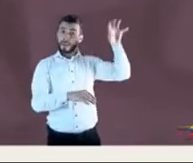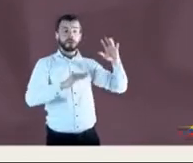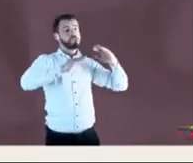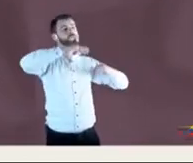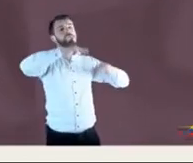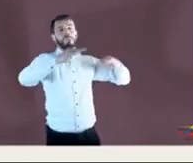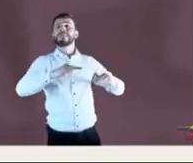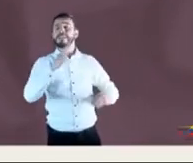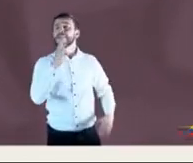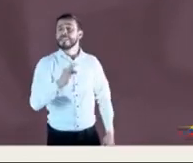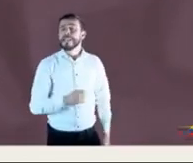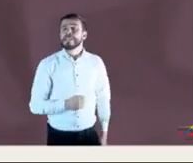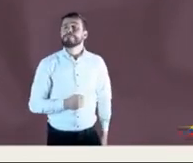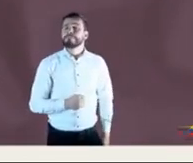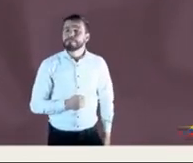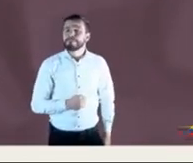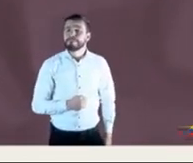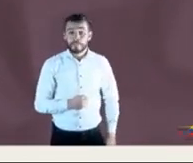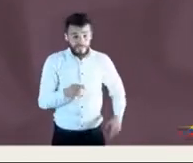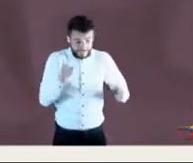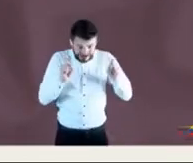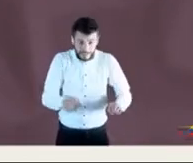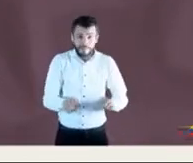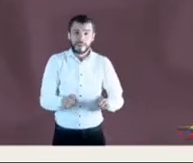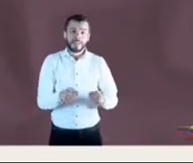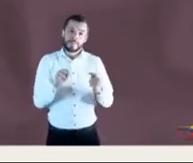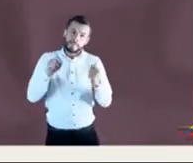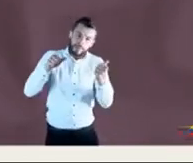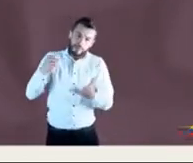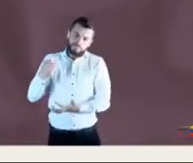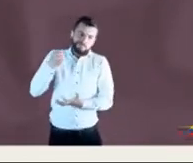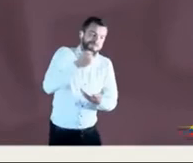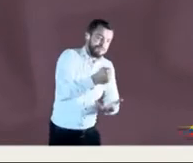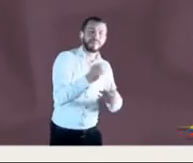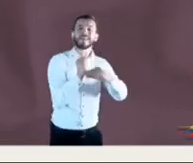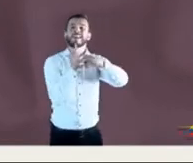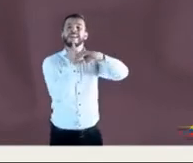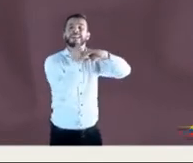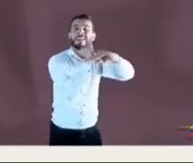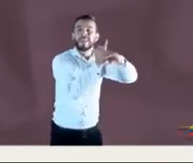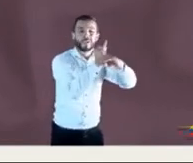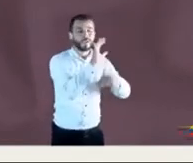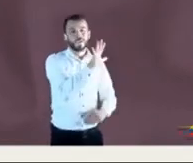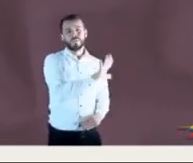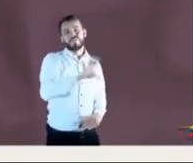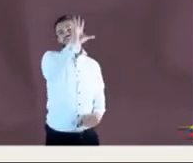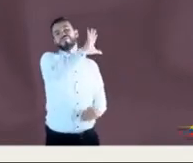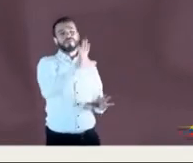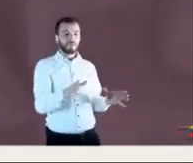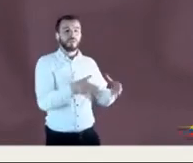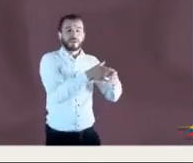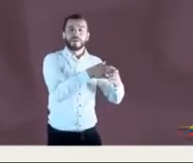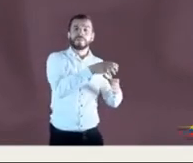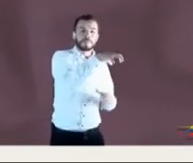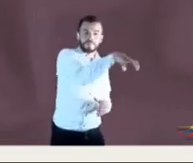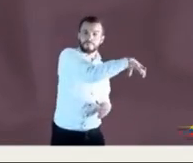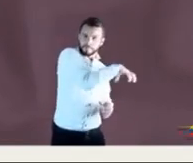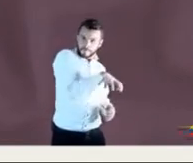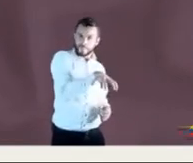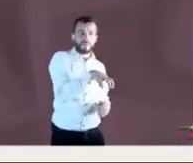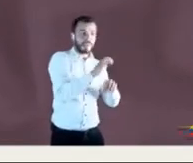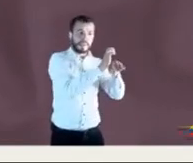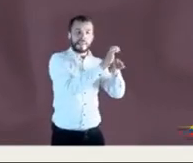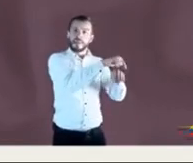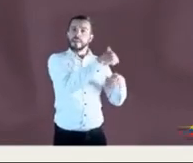invertir y proteger en las instituciones de salud pública, de educación, de protección social y la importancia del acceso